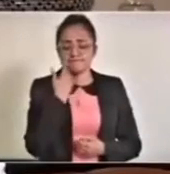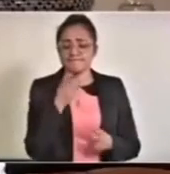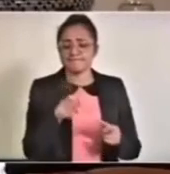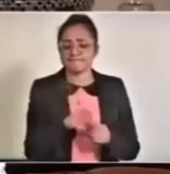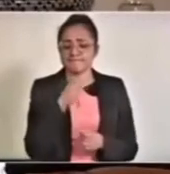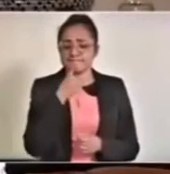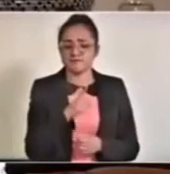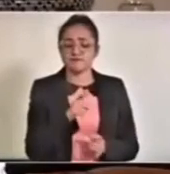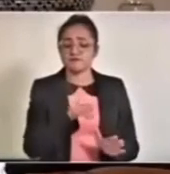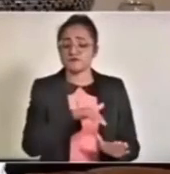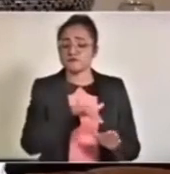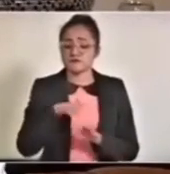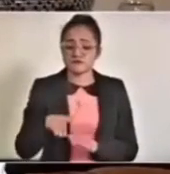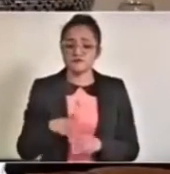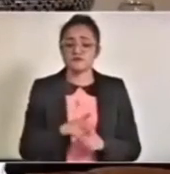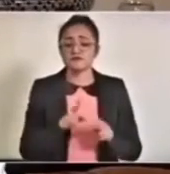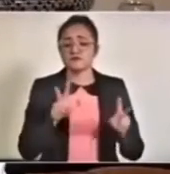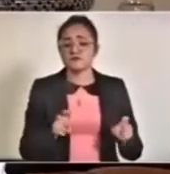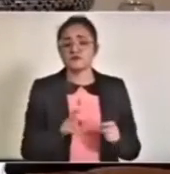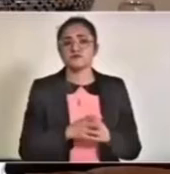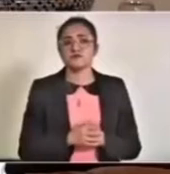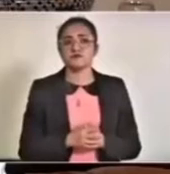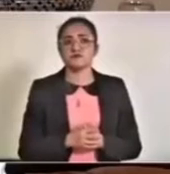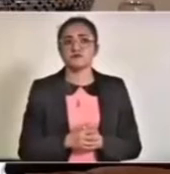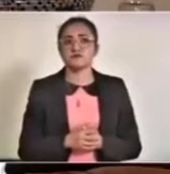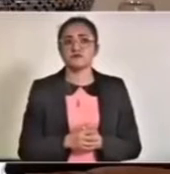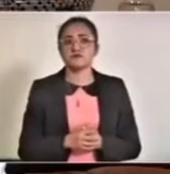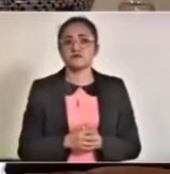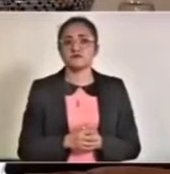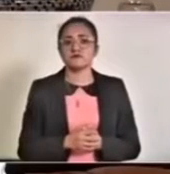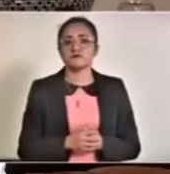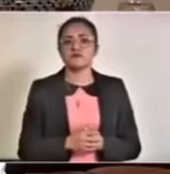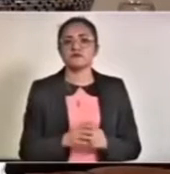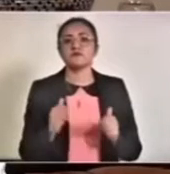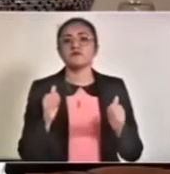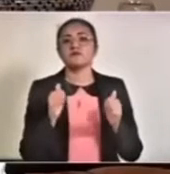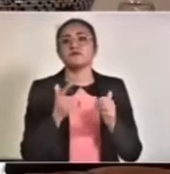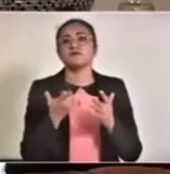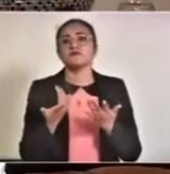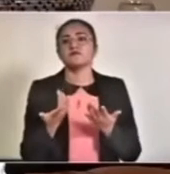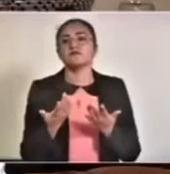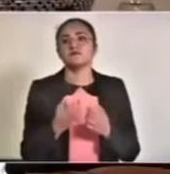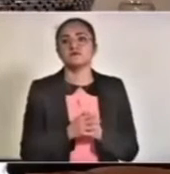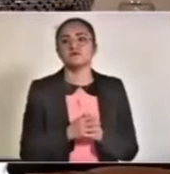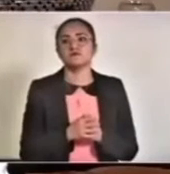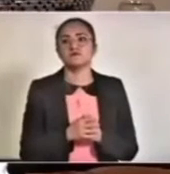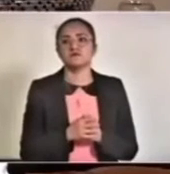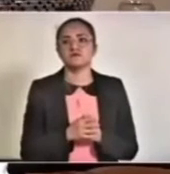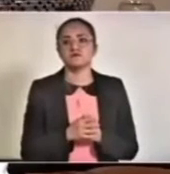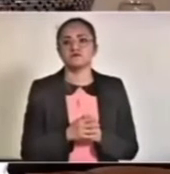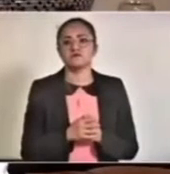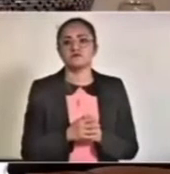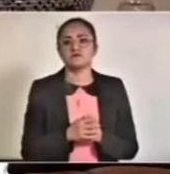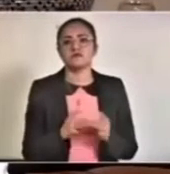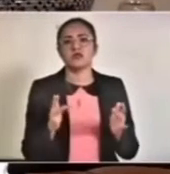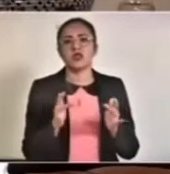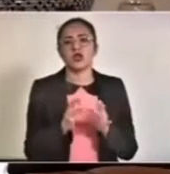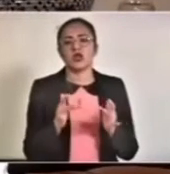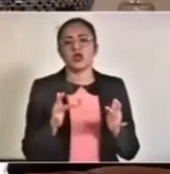y respecto al la conexión ha sido un fracaso